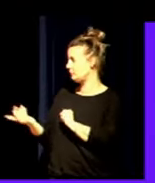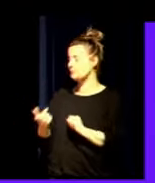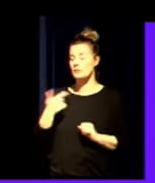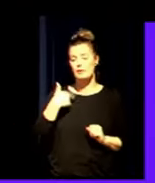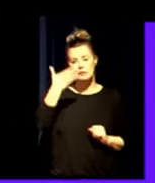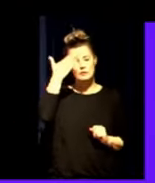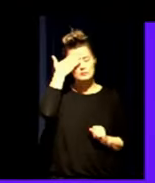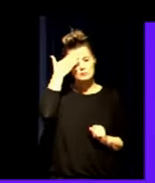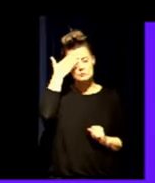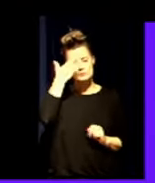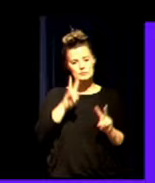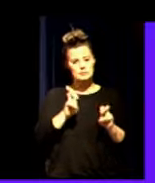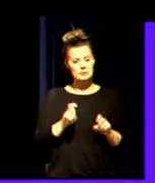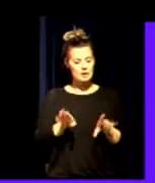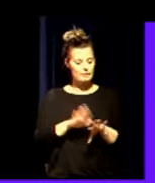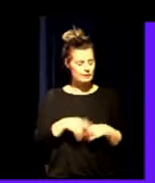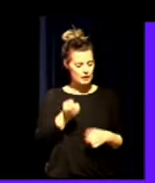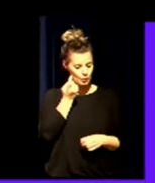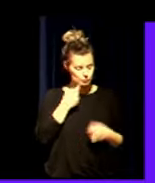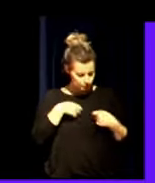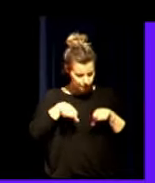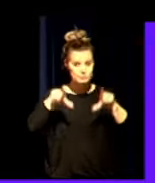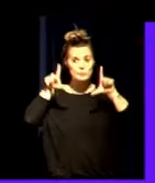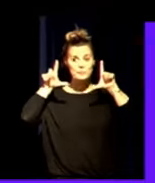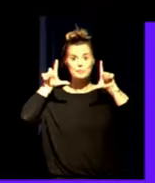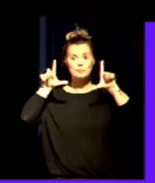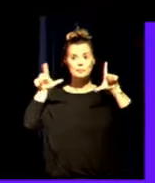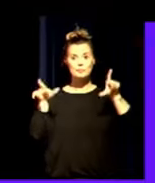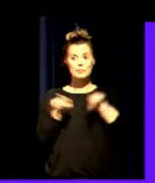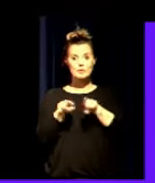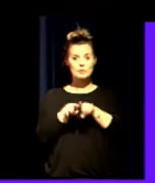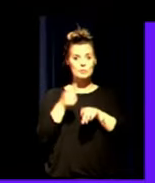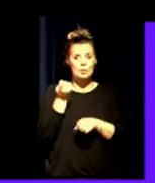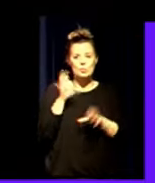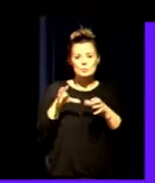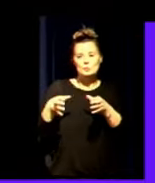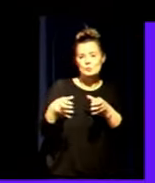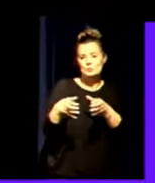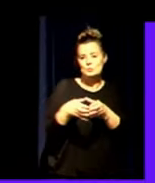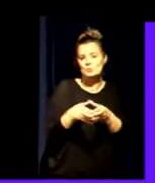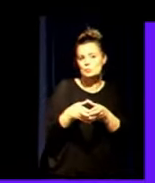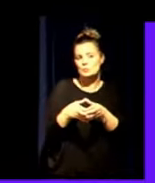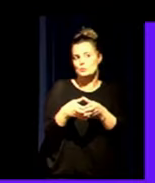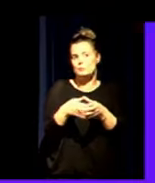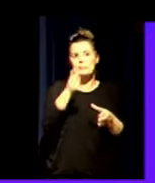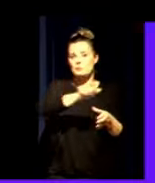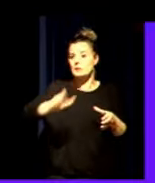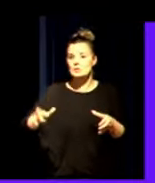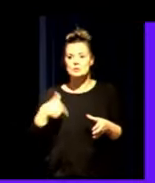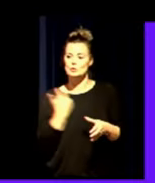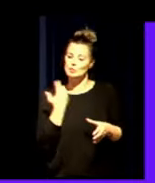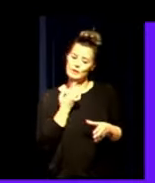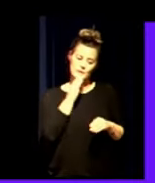el protagonismo del alumnado se encaja en una comunidad, en un colectivo de personas que